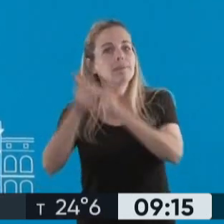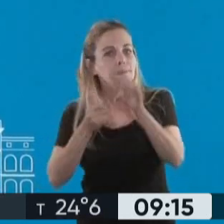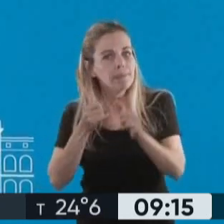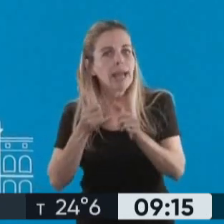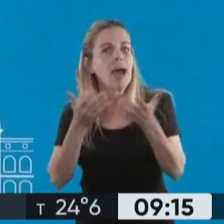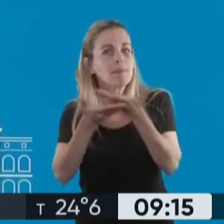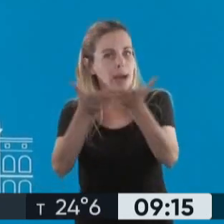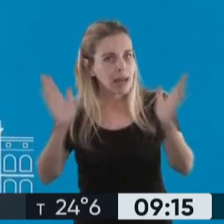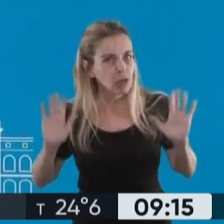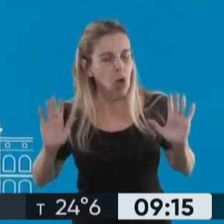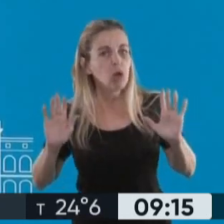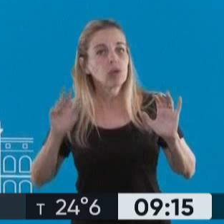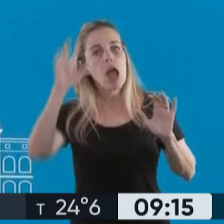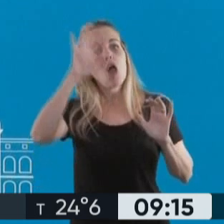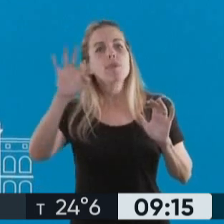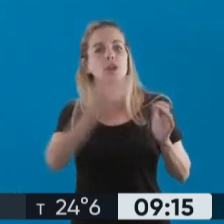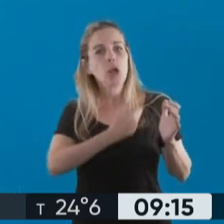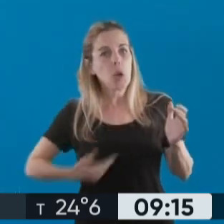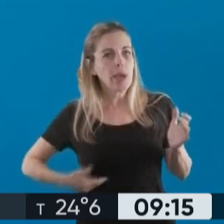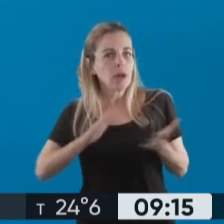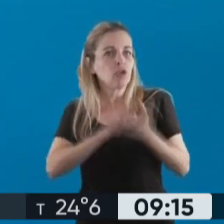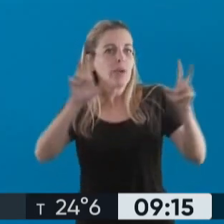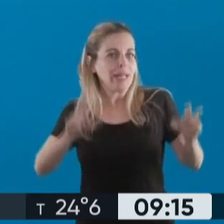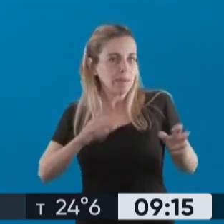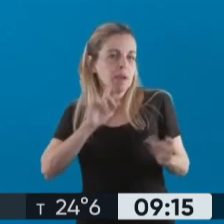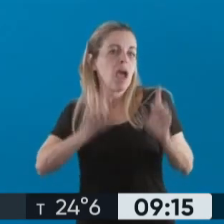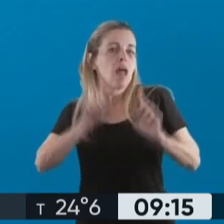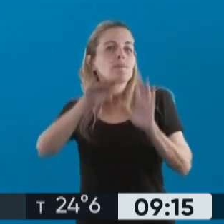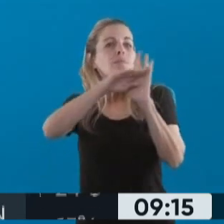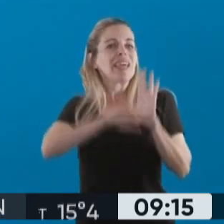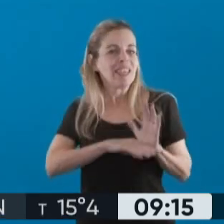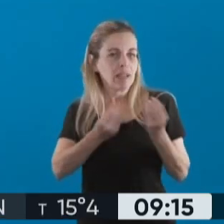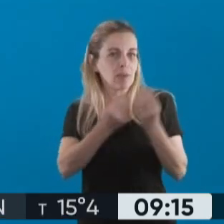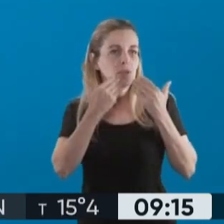todas nuestra mirada sobre el tema, con una cantidad de medidas. Muchas gracias.